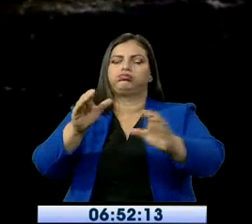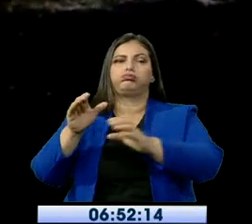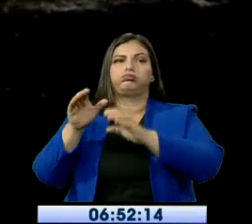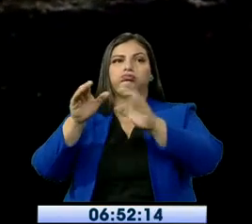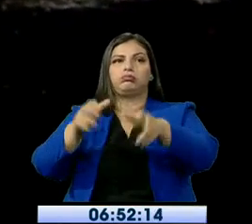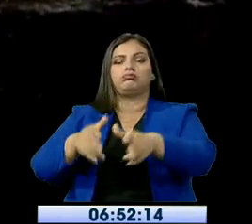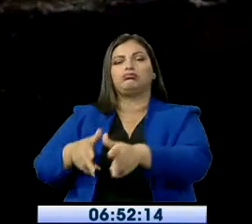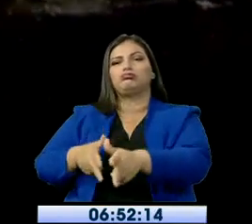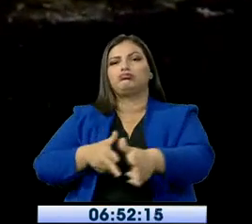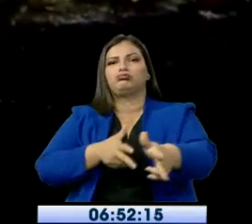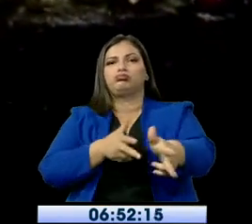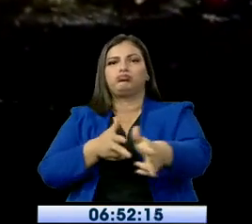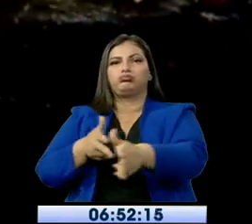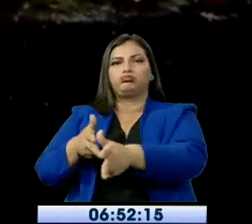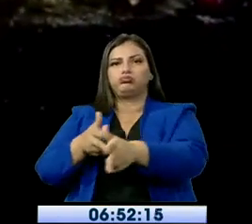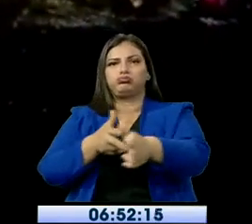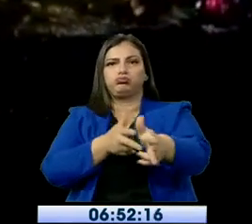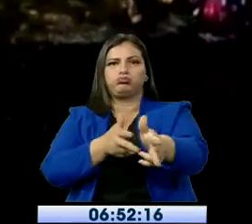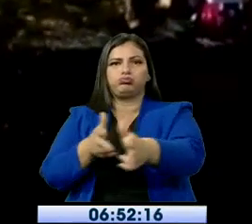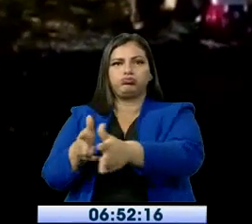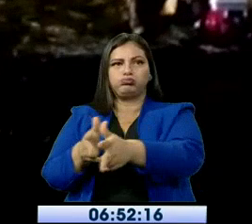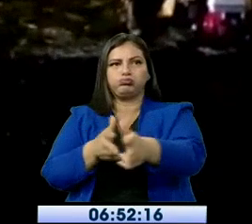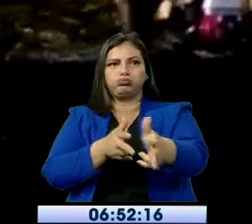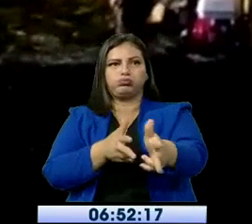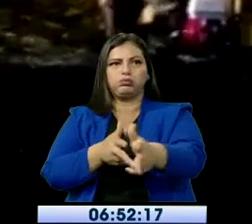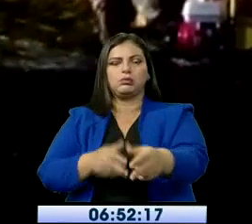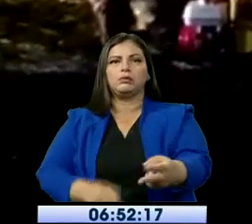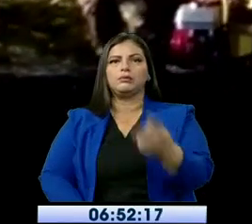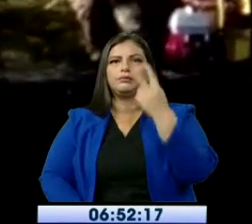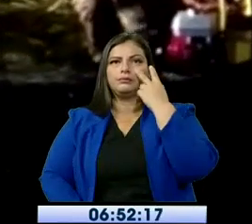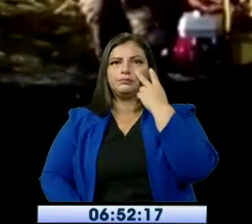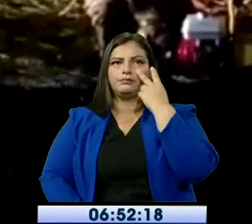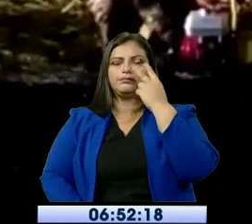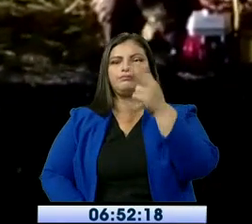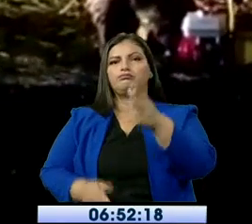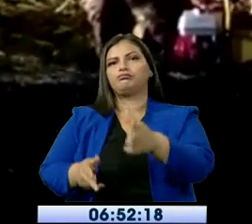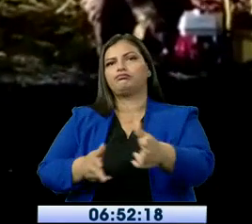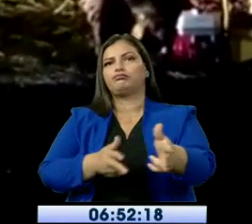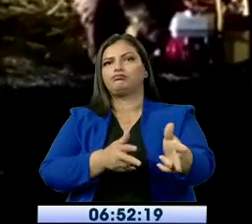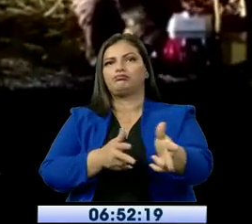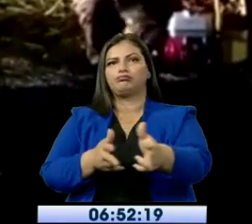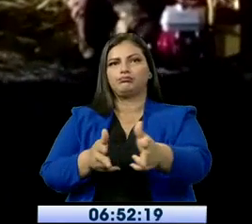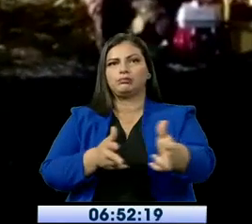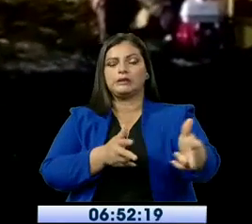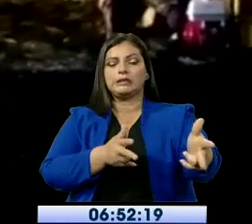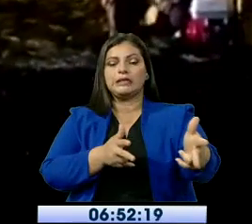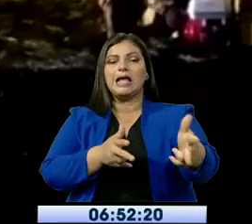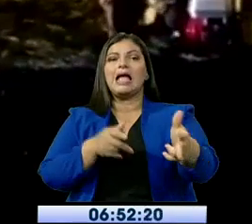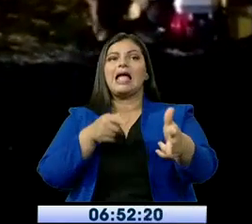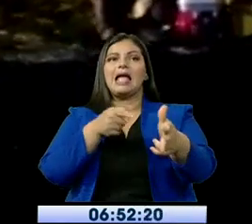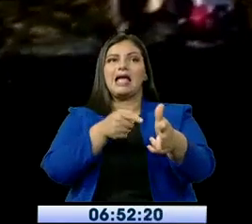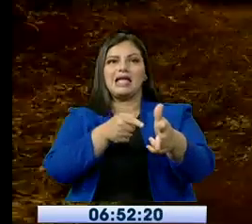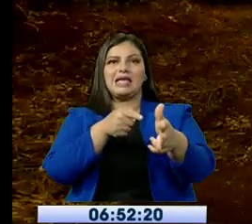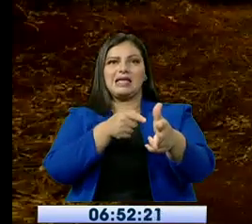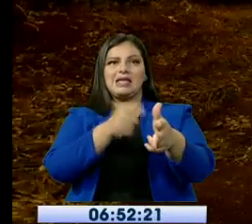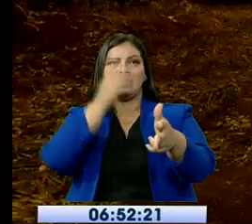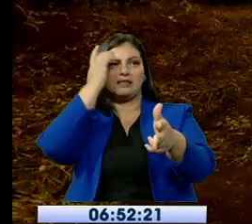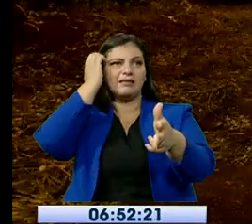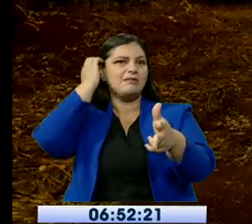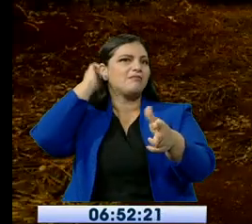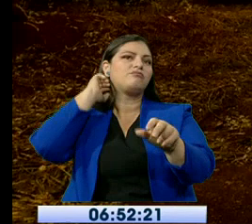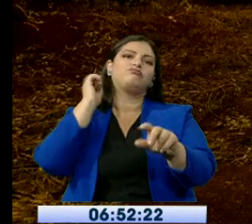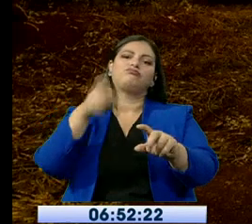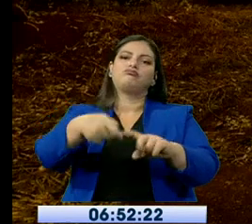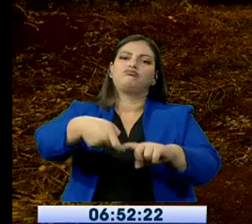de Bolívar. Un tráiler circulaba en el carril contrario con su contenedor cargado de banano, cuando este se desprendió y